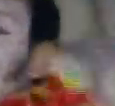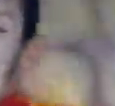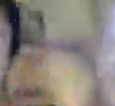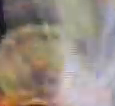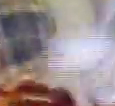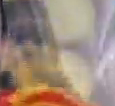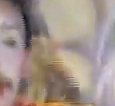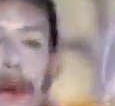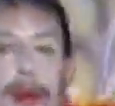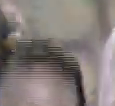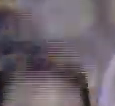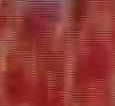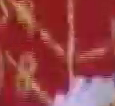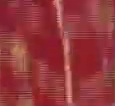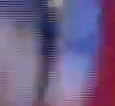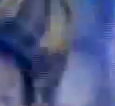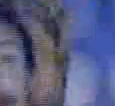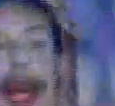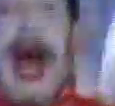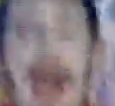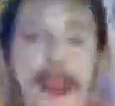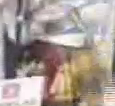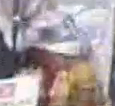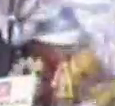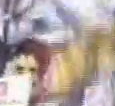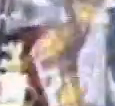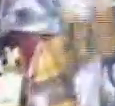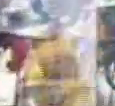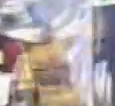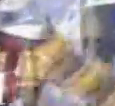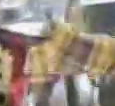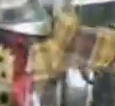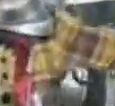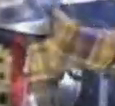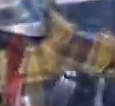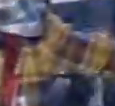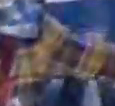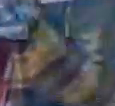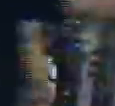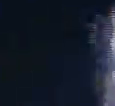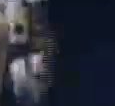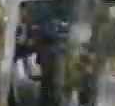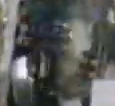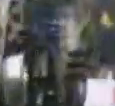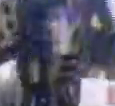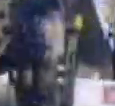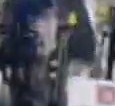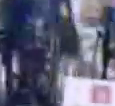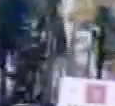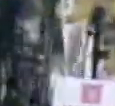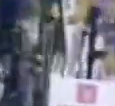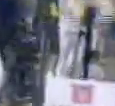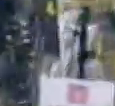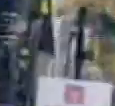tú. Mi pasión, mi impulso, mis ganas de mejorar. Ese amigo ejemplar, la